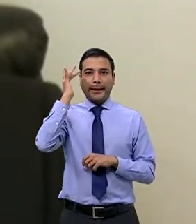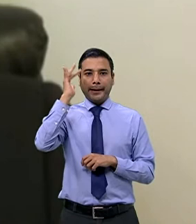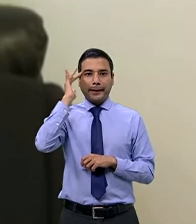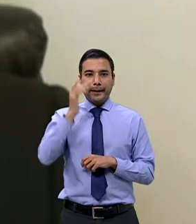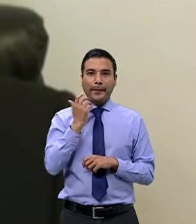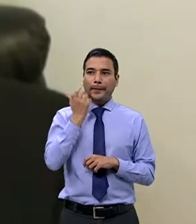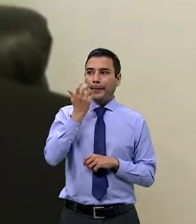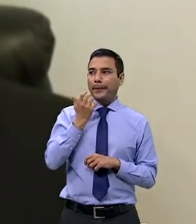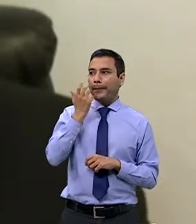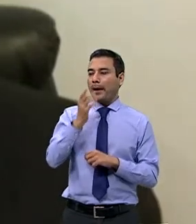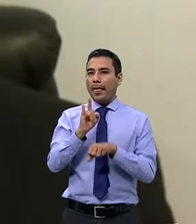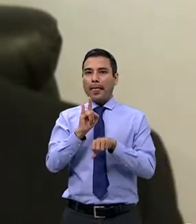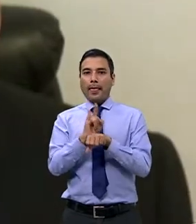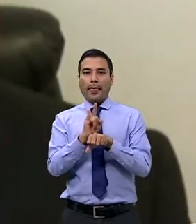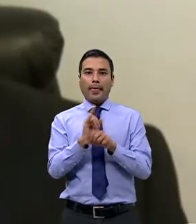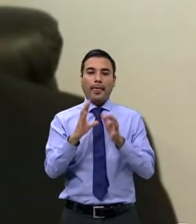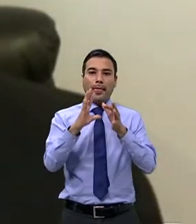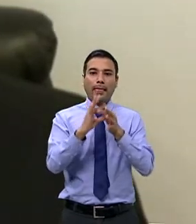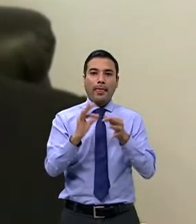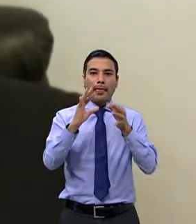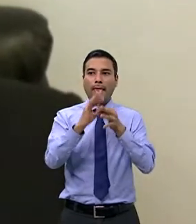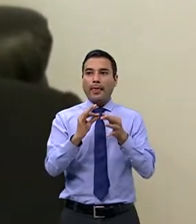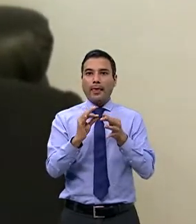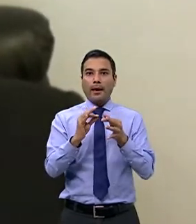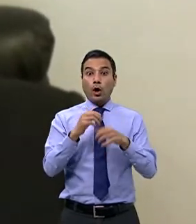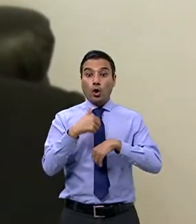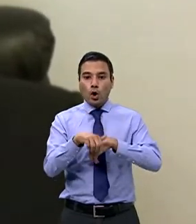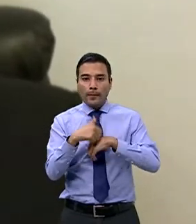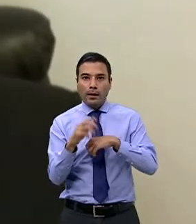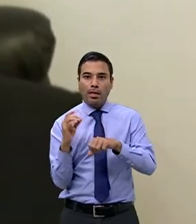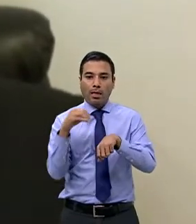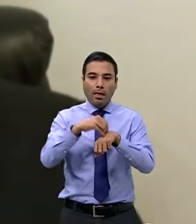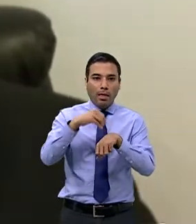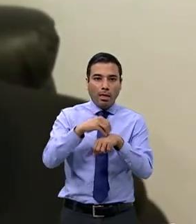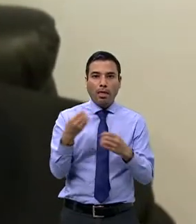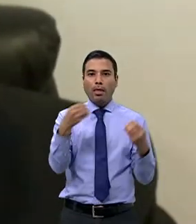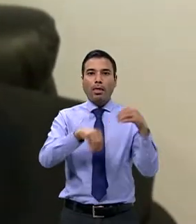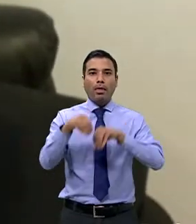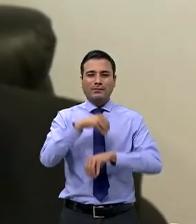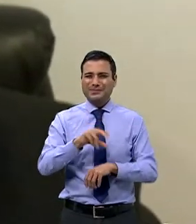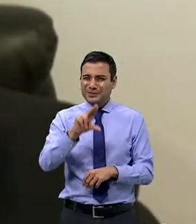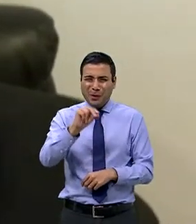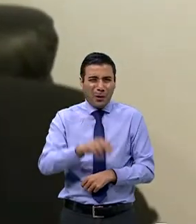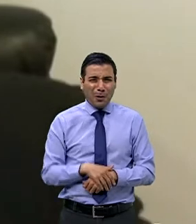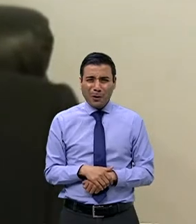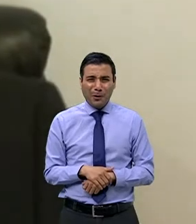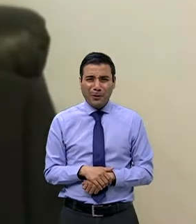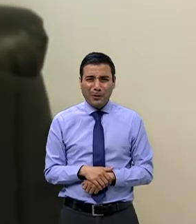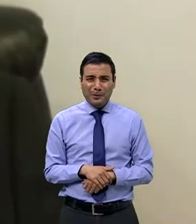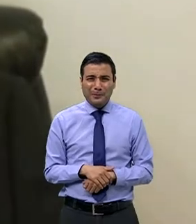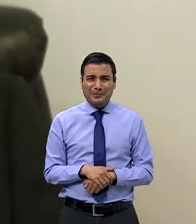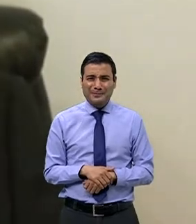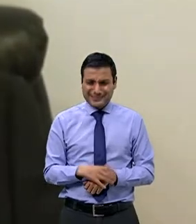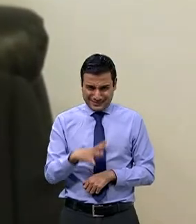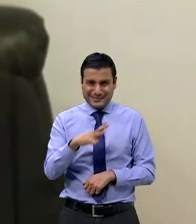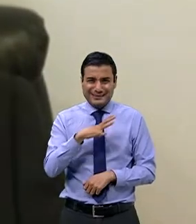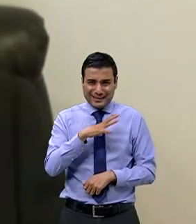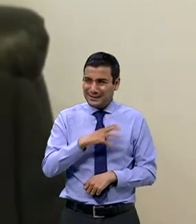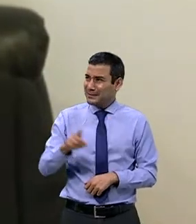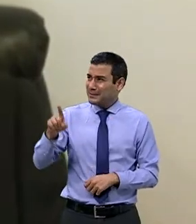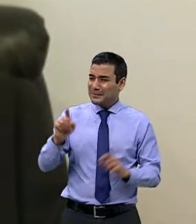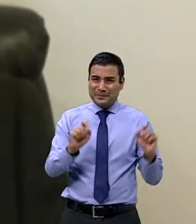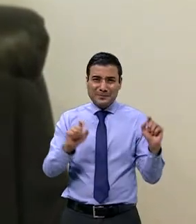no estar manipulando los números ahí está clarísimo y lo tiene en la pantalla señor